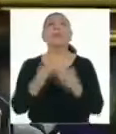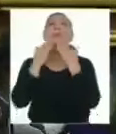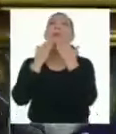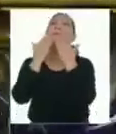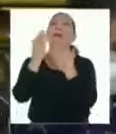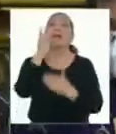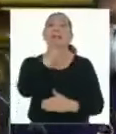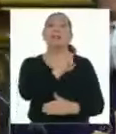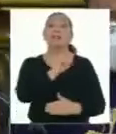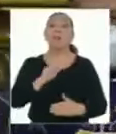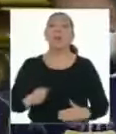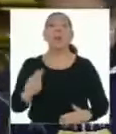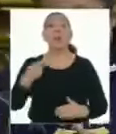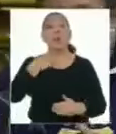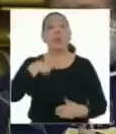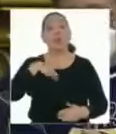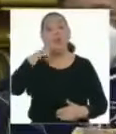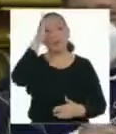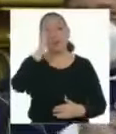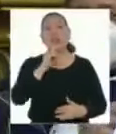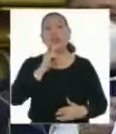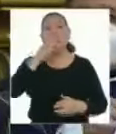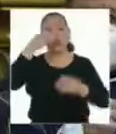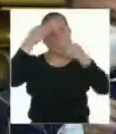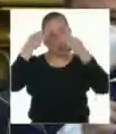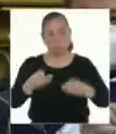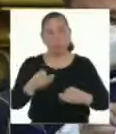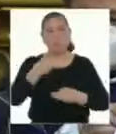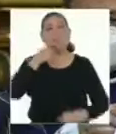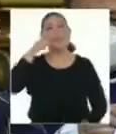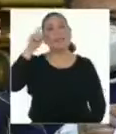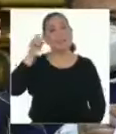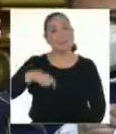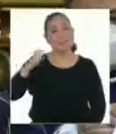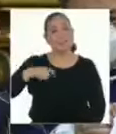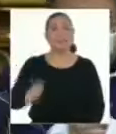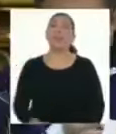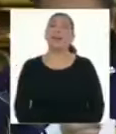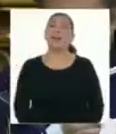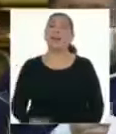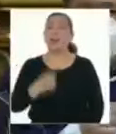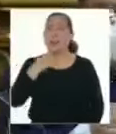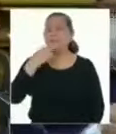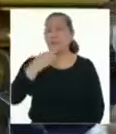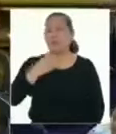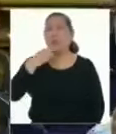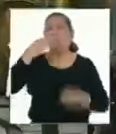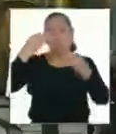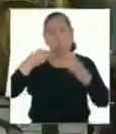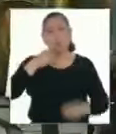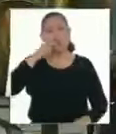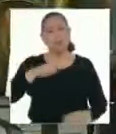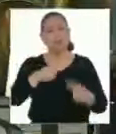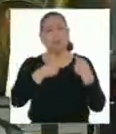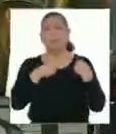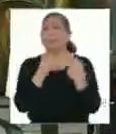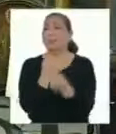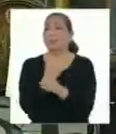Demos gracias al Señor nuestro Dios. Es justo y necesario. En verdad es justo y necesario, es nuestro